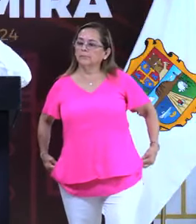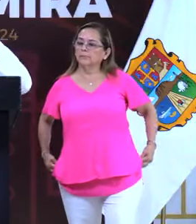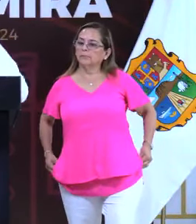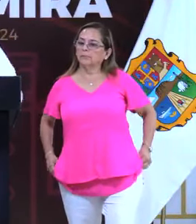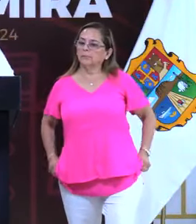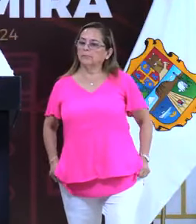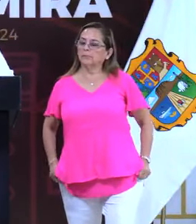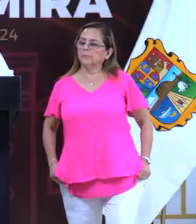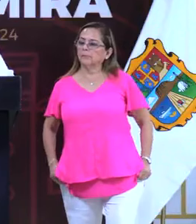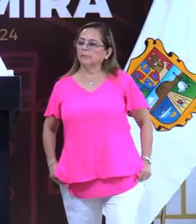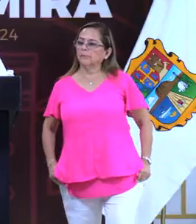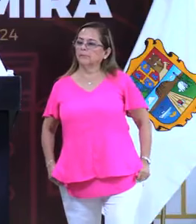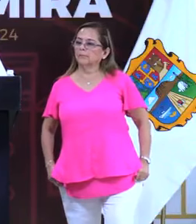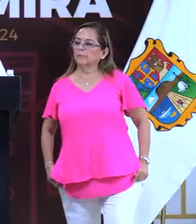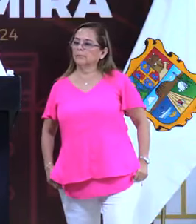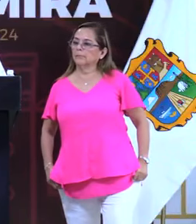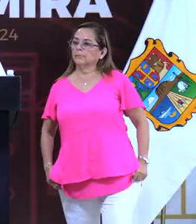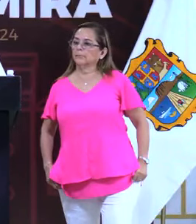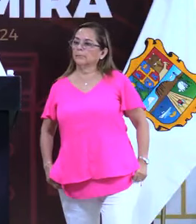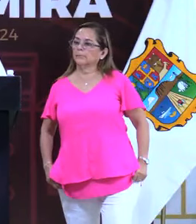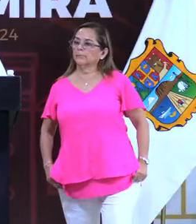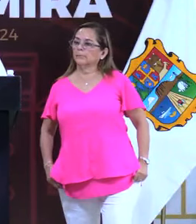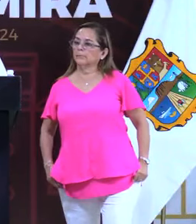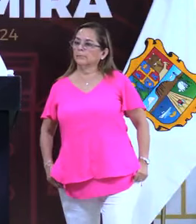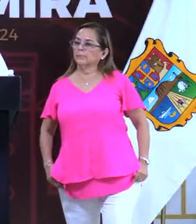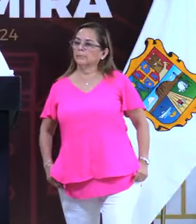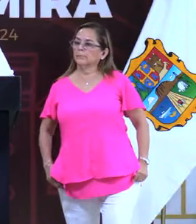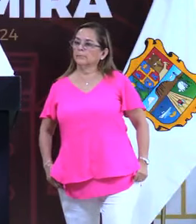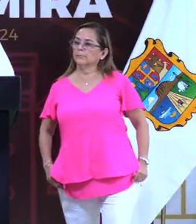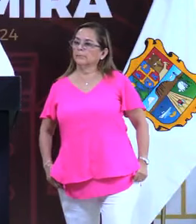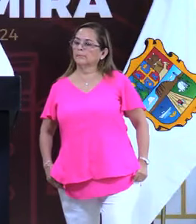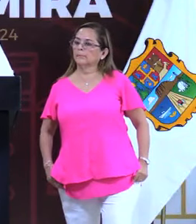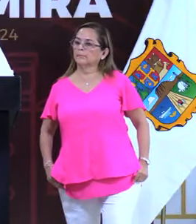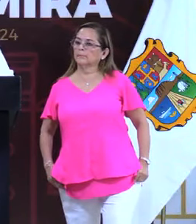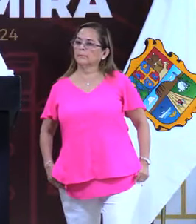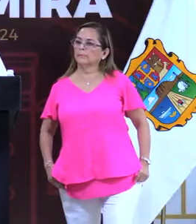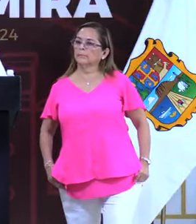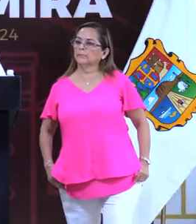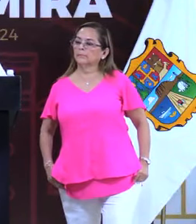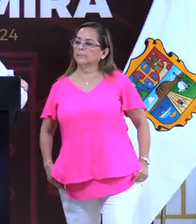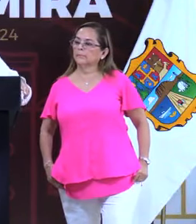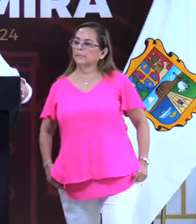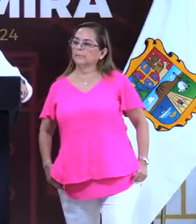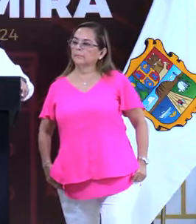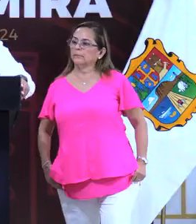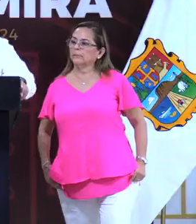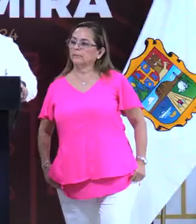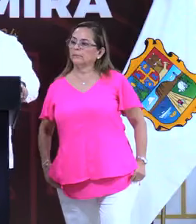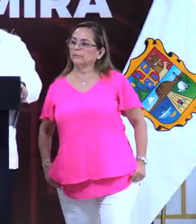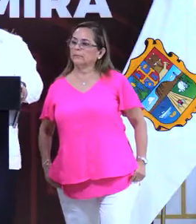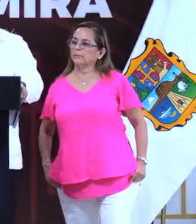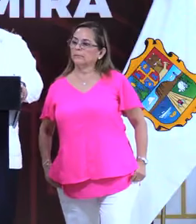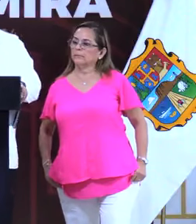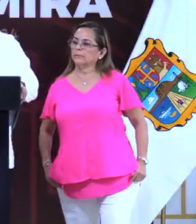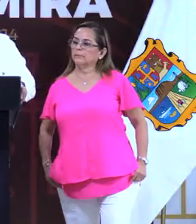diabetes, esa es permanente y es... nos está afectando muchísimo. Fíjense, somos